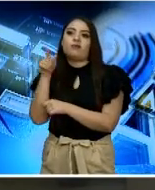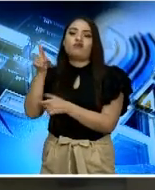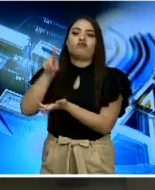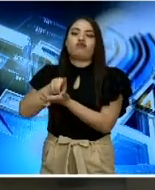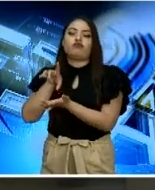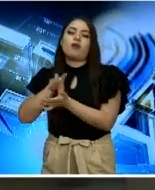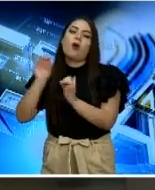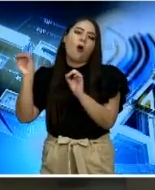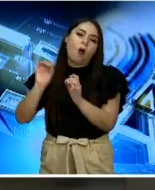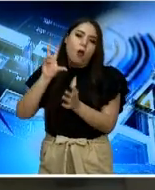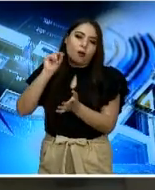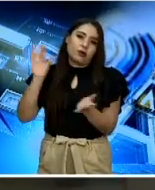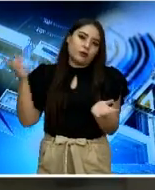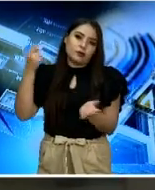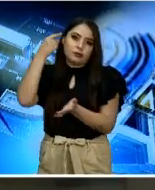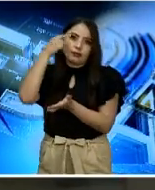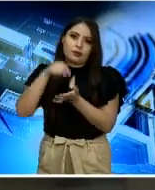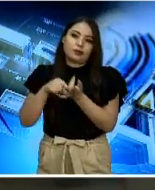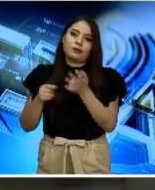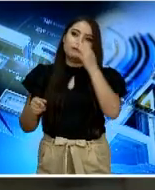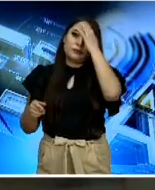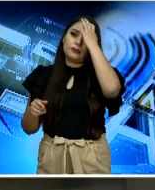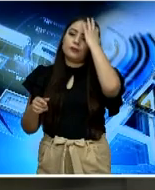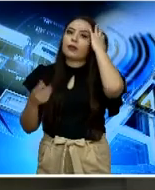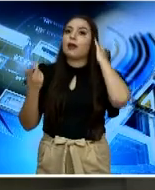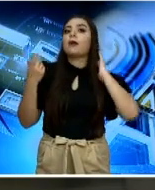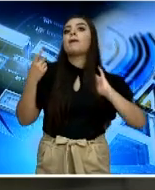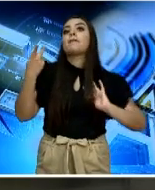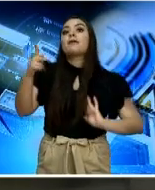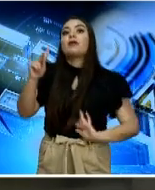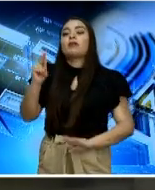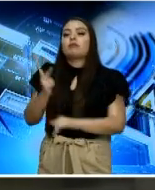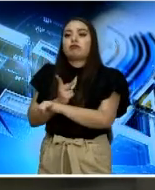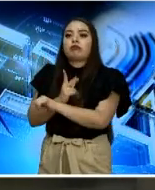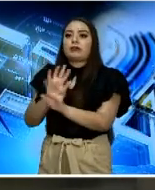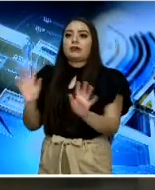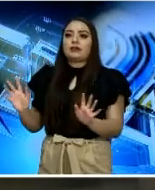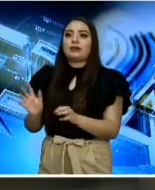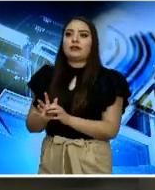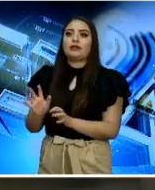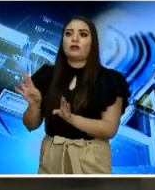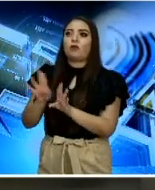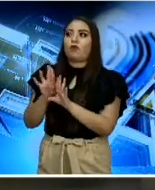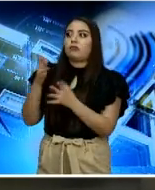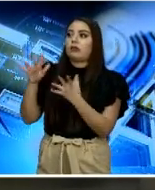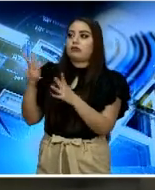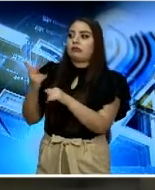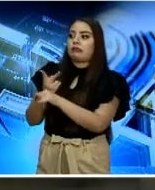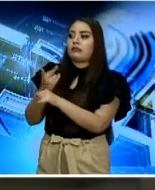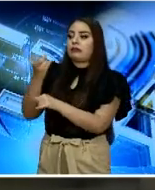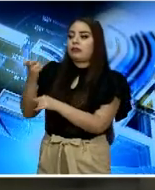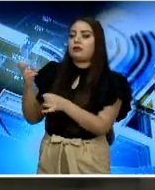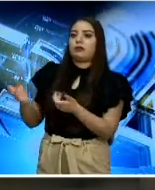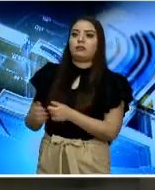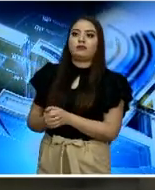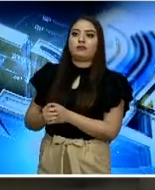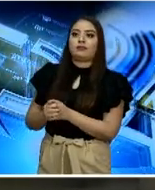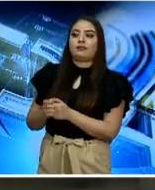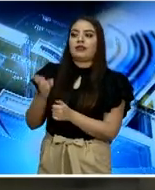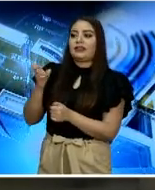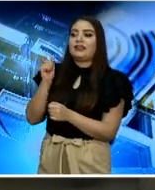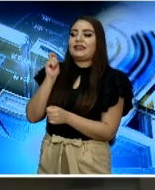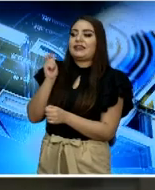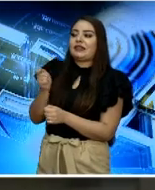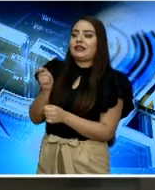eso. Pero el hecho está manifiesto. Es decir, sí. Se generó esa situación y eso es digno de